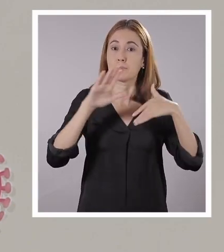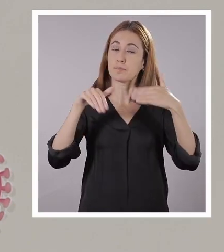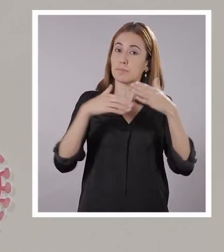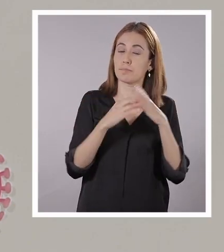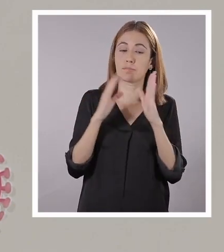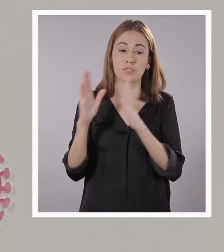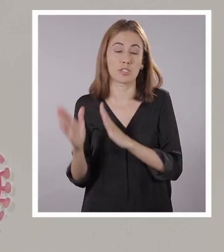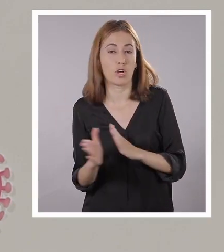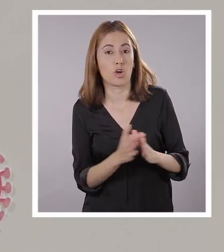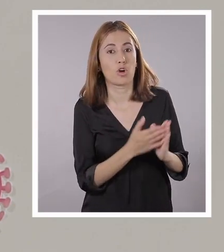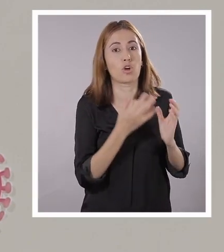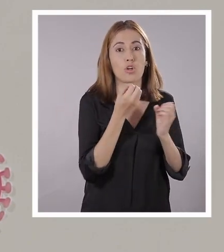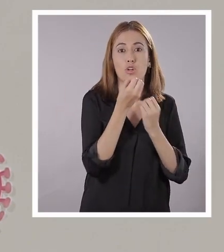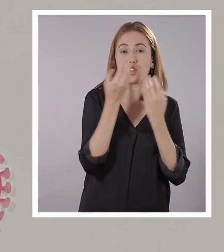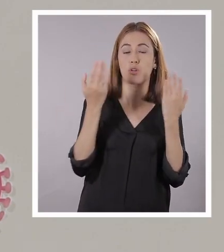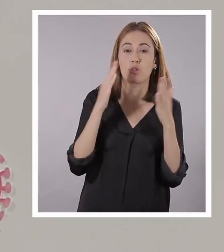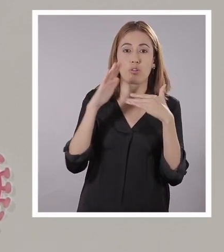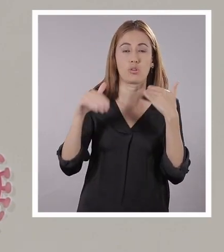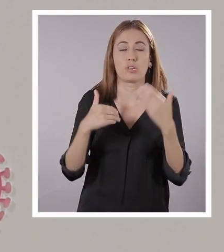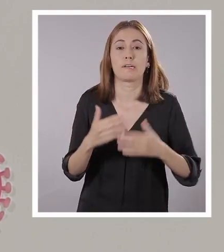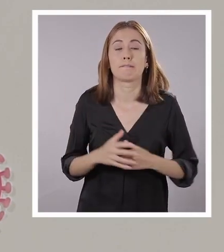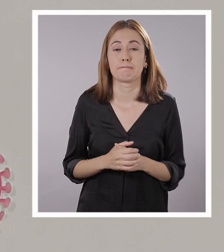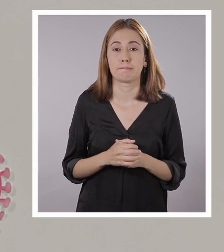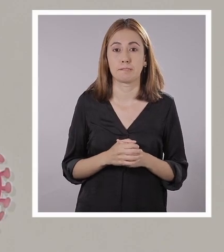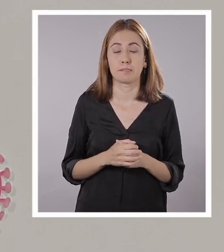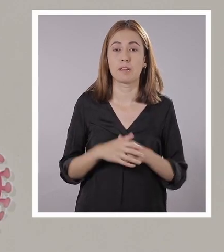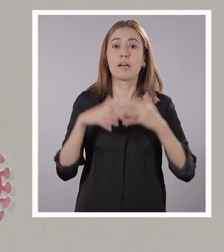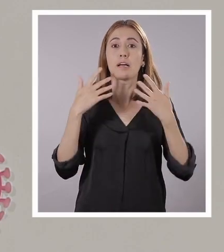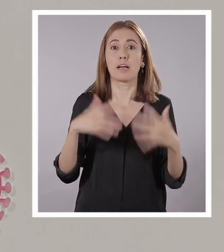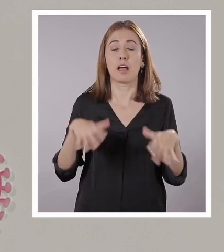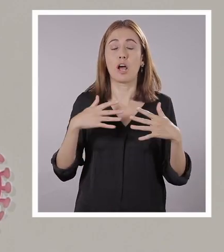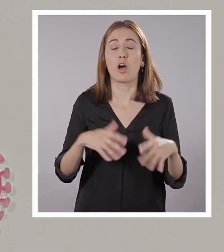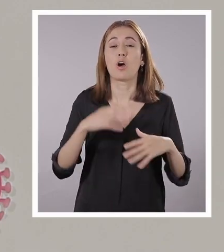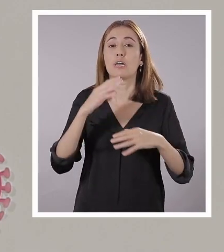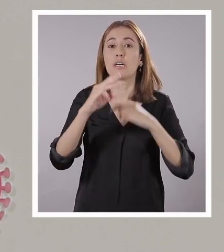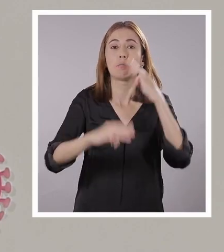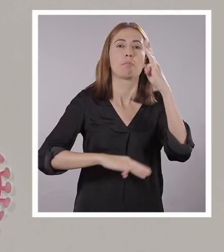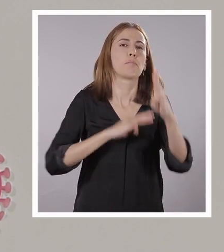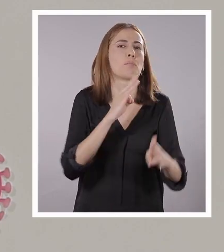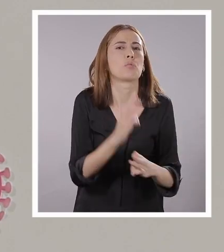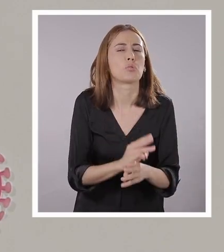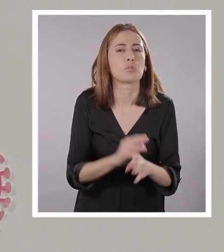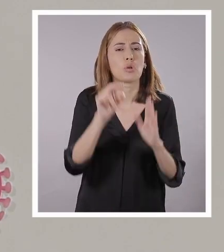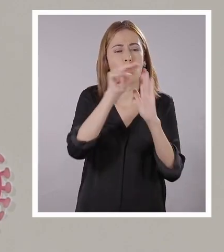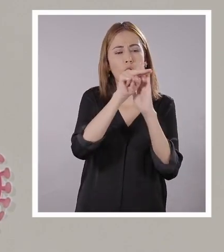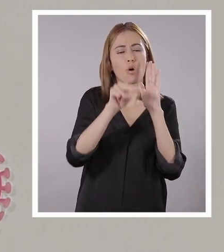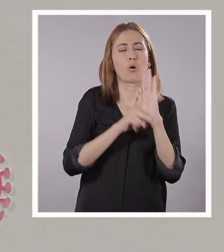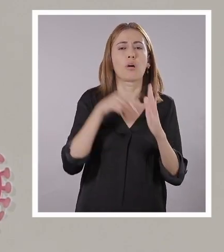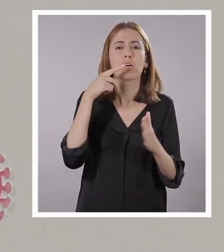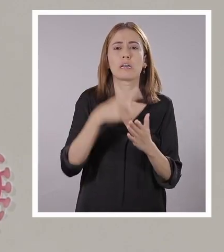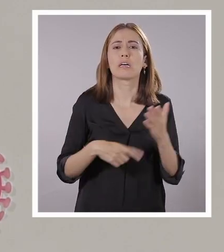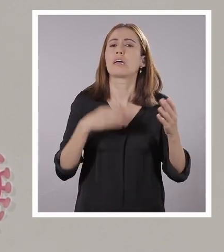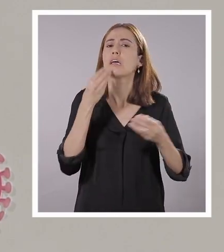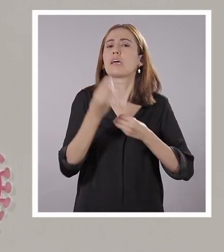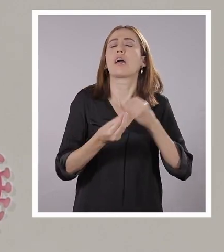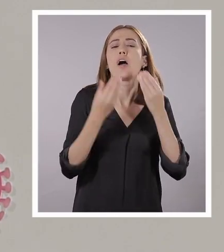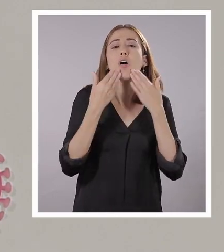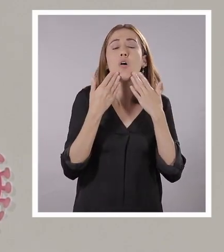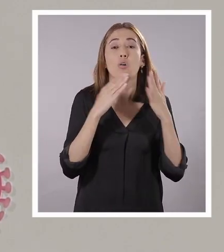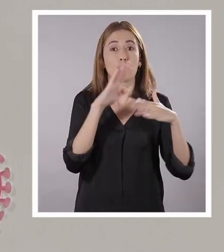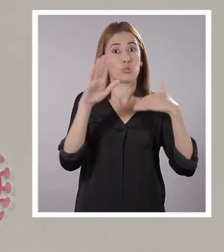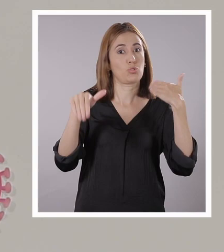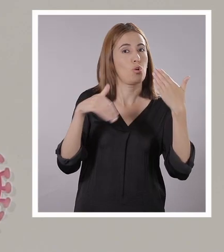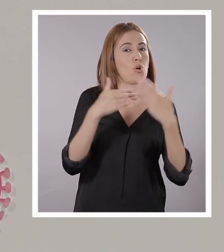situación pase, recordar todo lo que hemos vivido. ¿Qué medidas se tomaron alrededor de todo el mundo para protegernos? Profe,